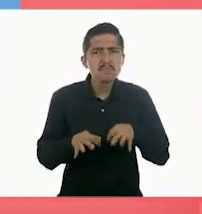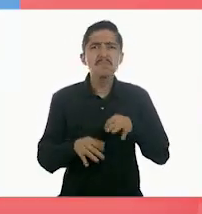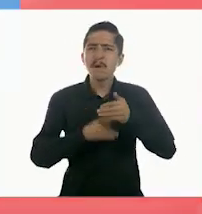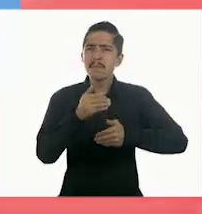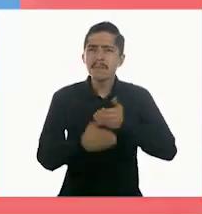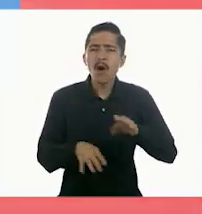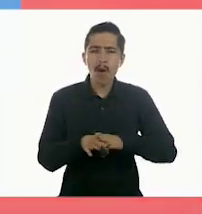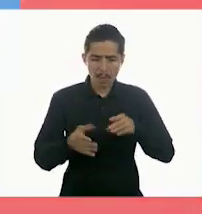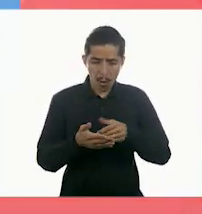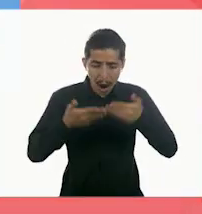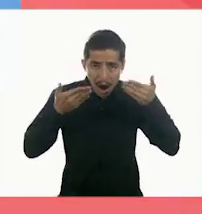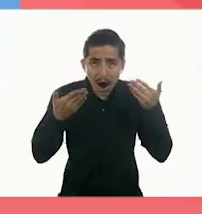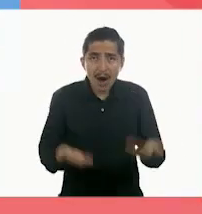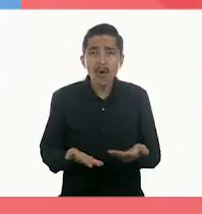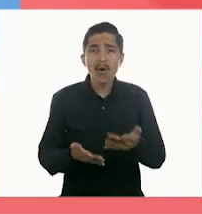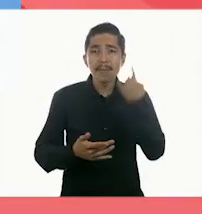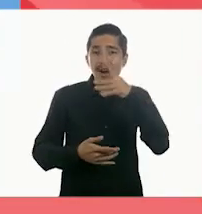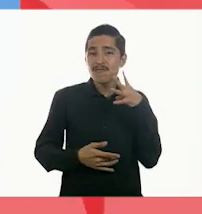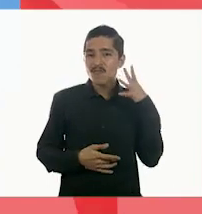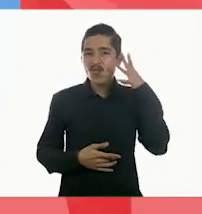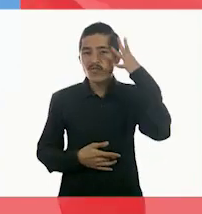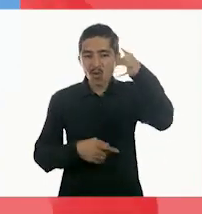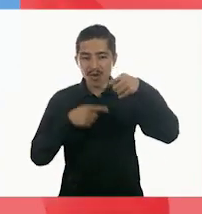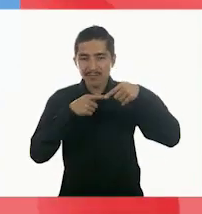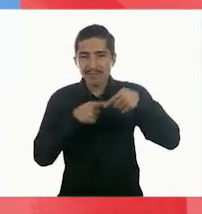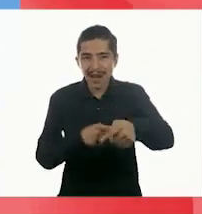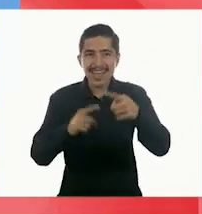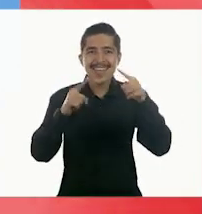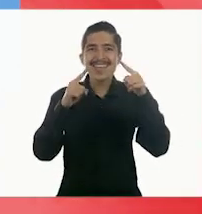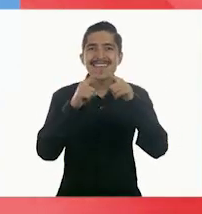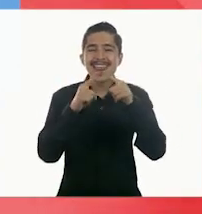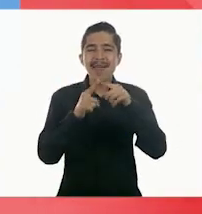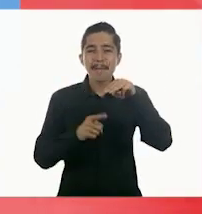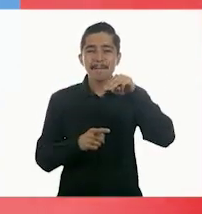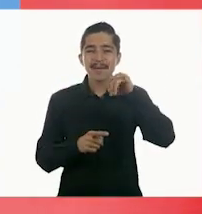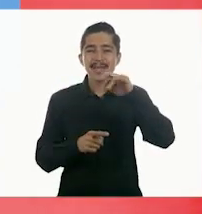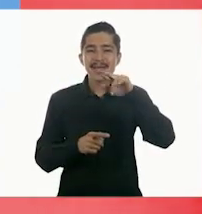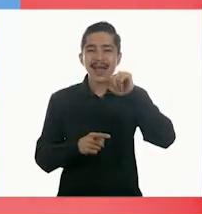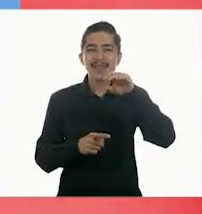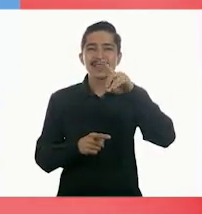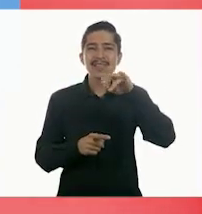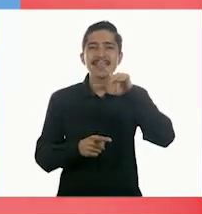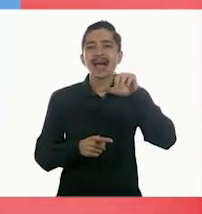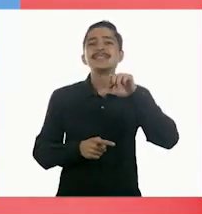el presente y esperando al futuro, la Iglesia de las Mirandillas,